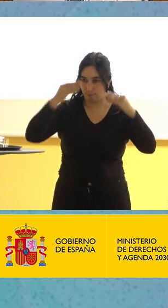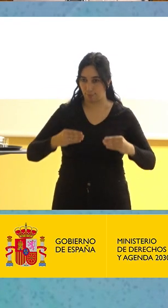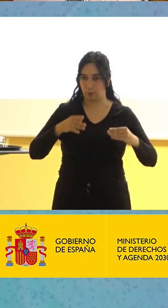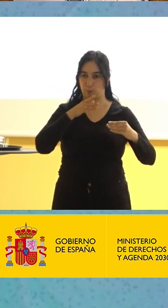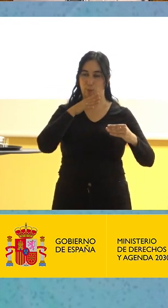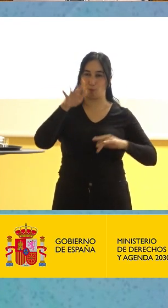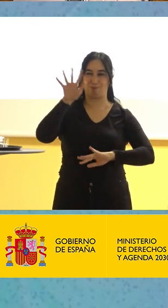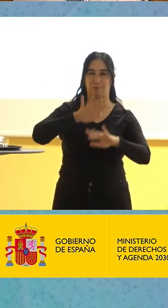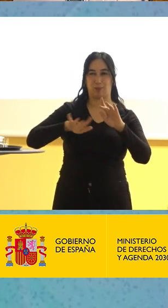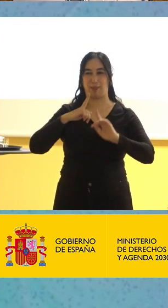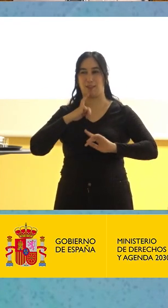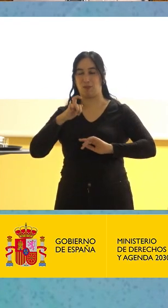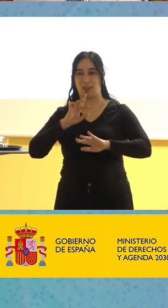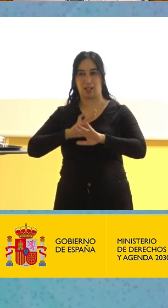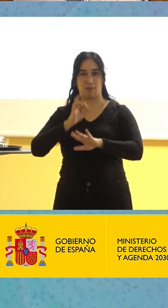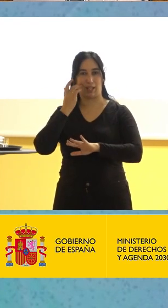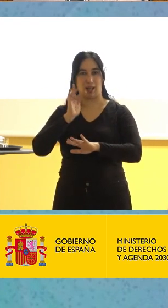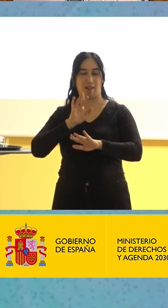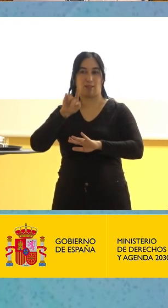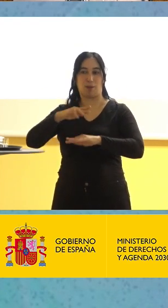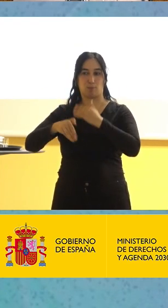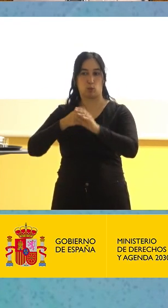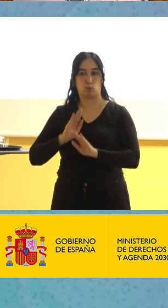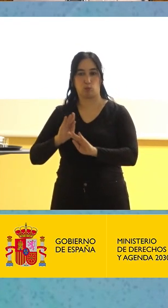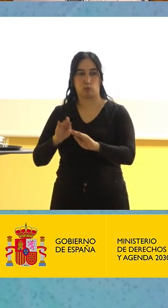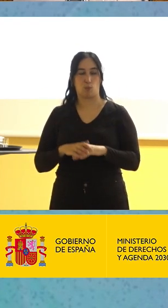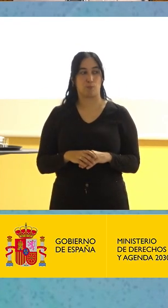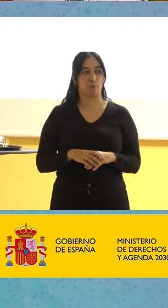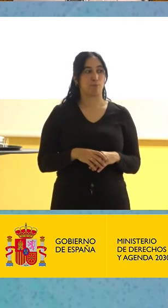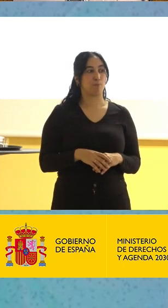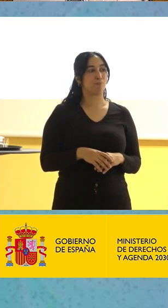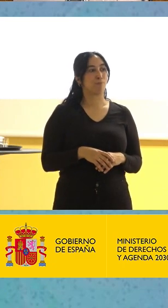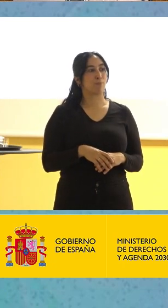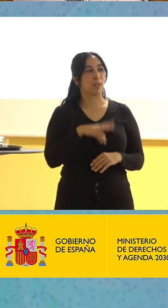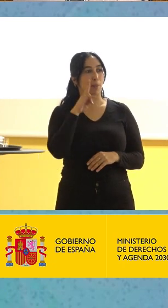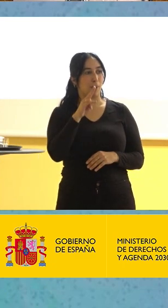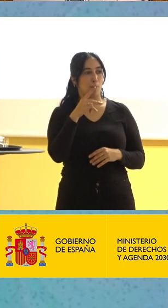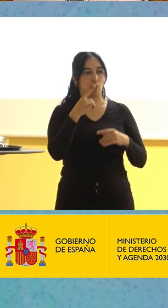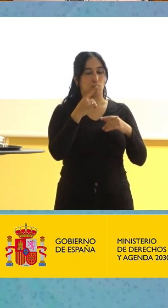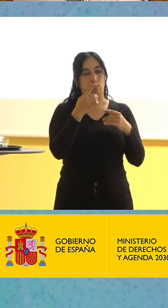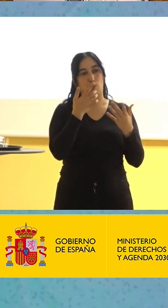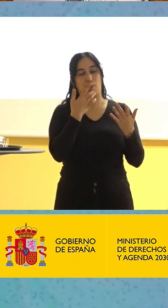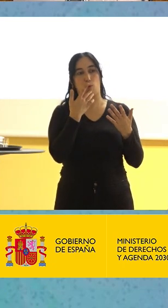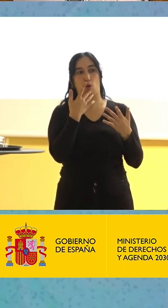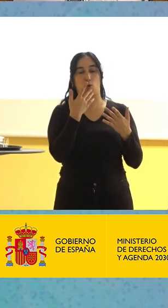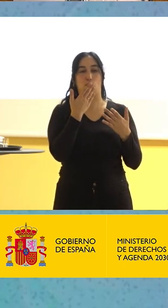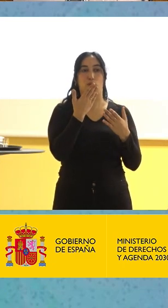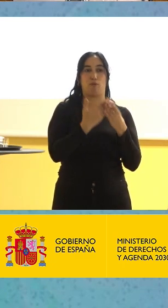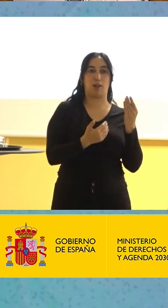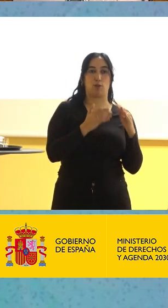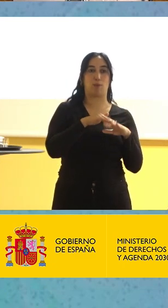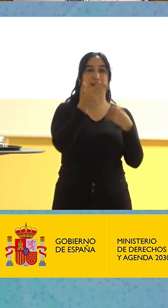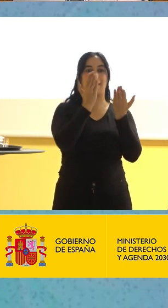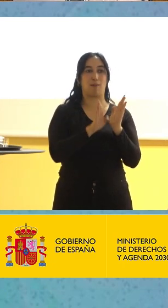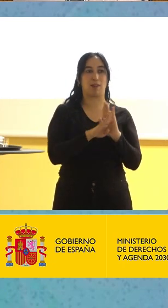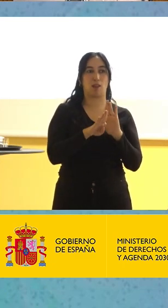complejidad y la progresión de las enfermedades raras, ¿no? Encontramos principales brechas pues en la rehabilitación continuada,